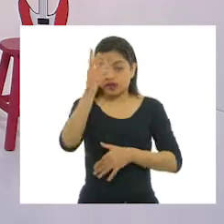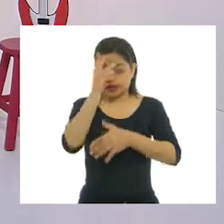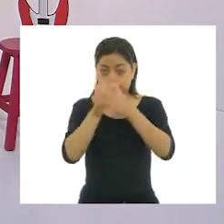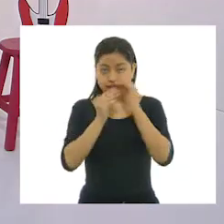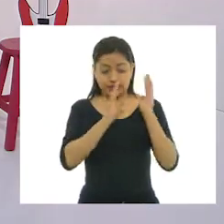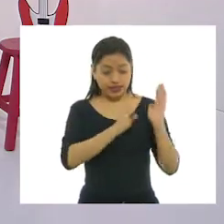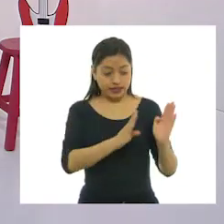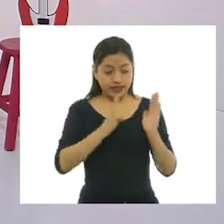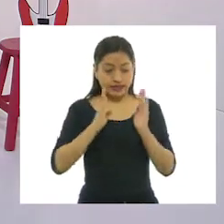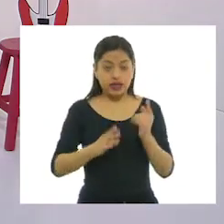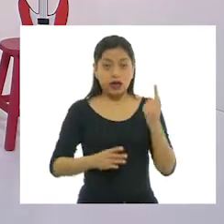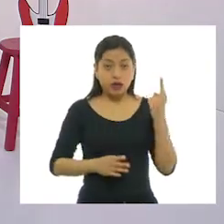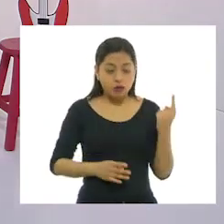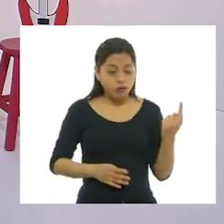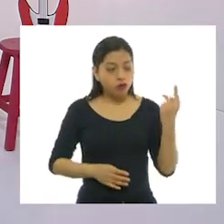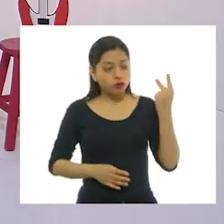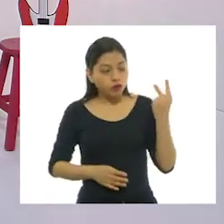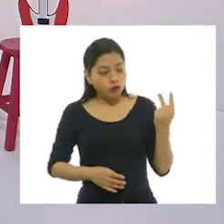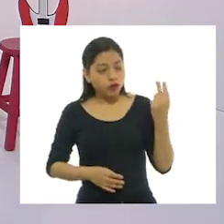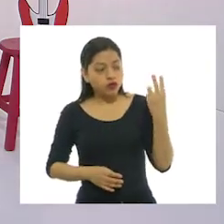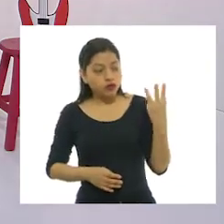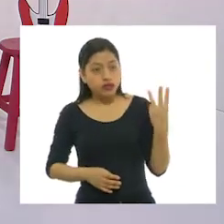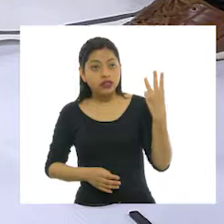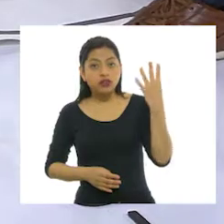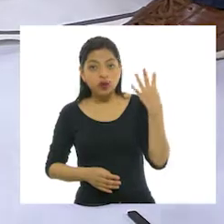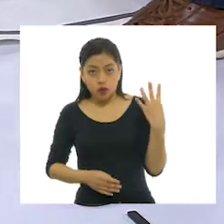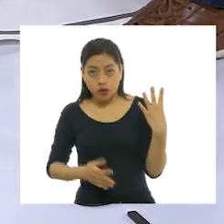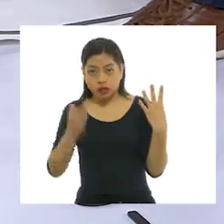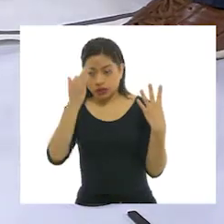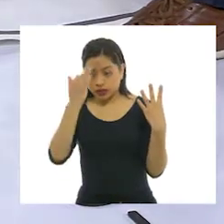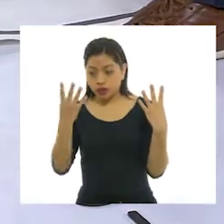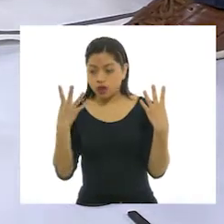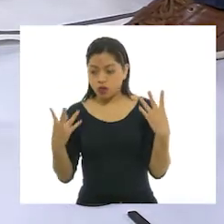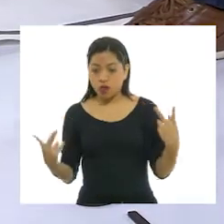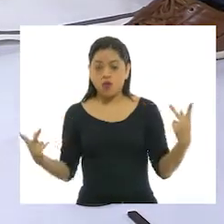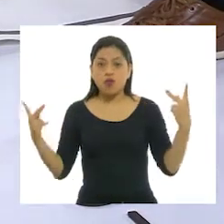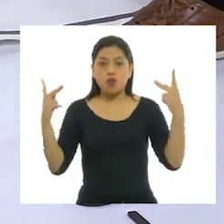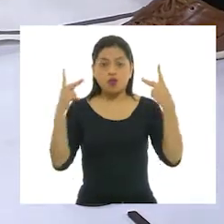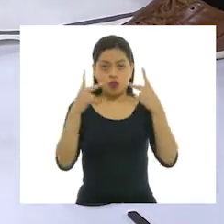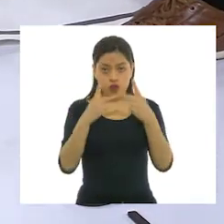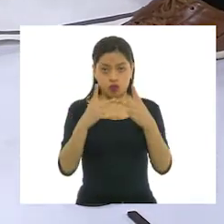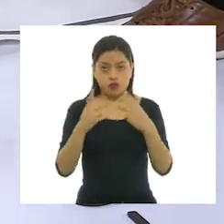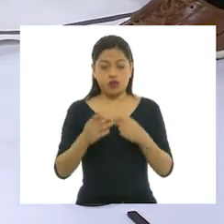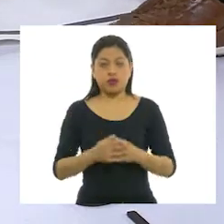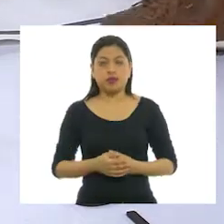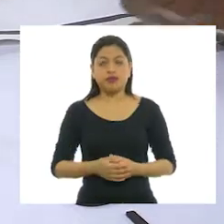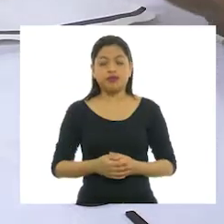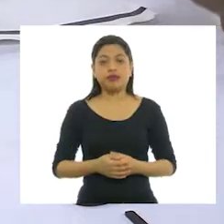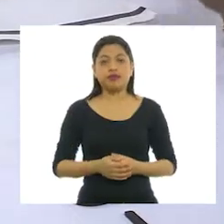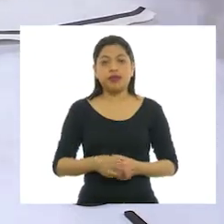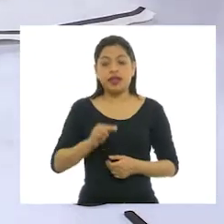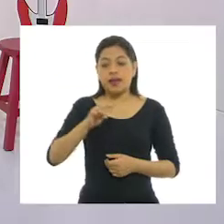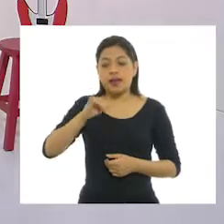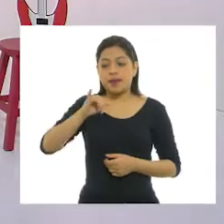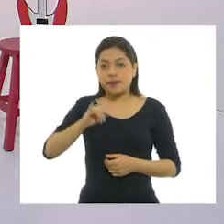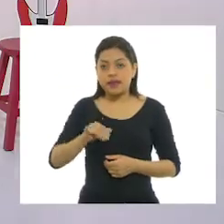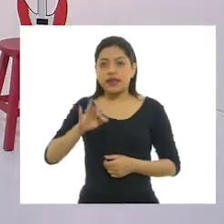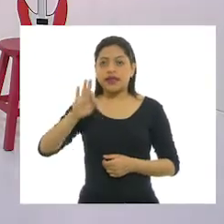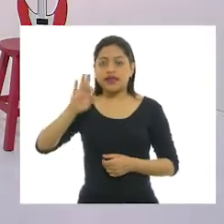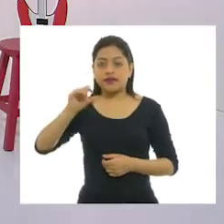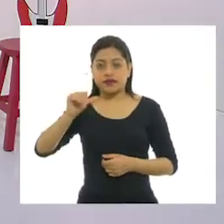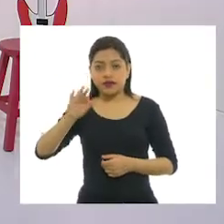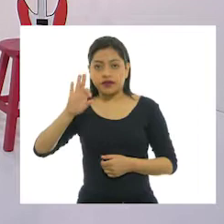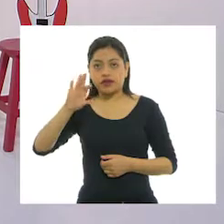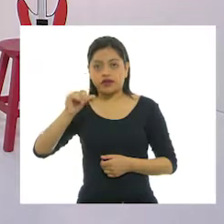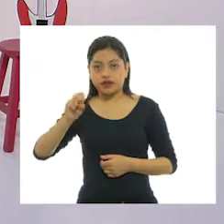es 1, 2, 3, 4, mi, fa, fa, sol. Y la